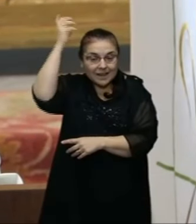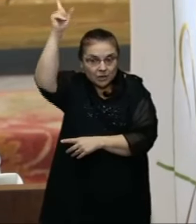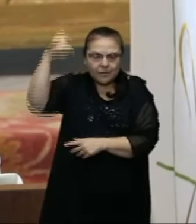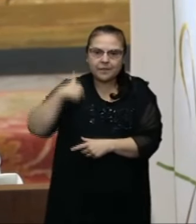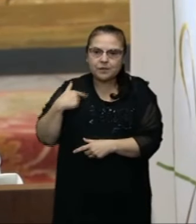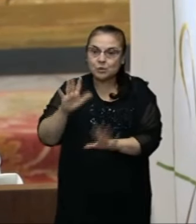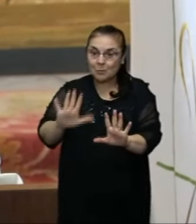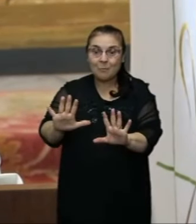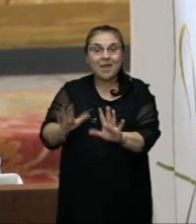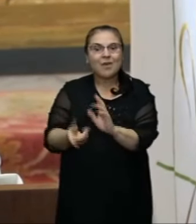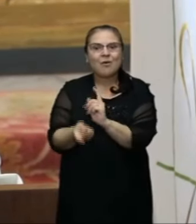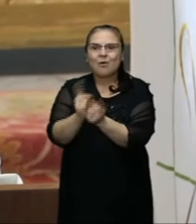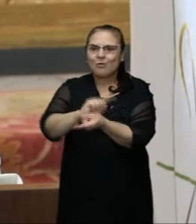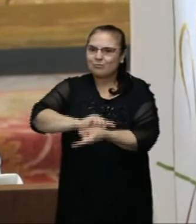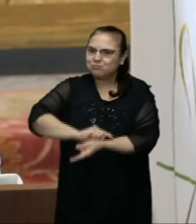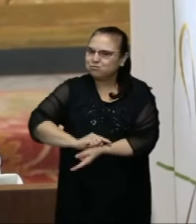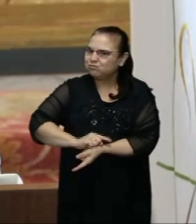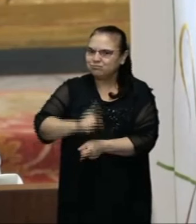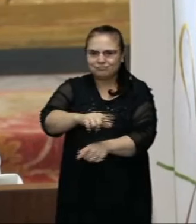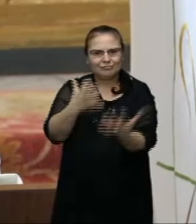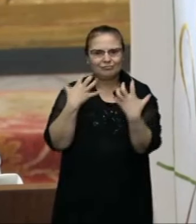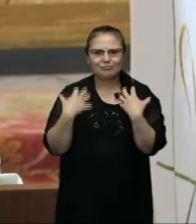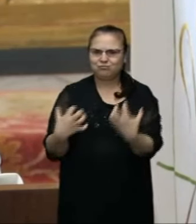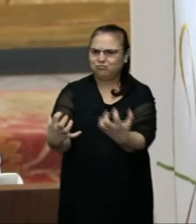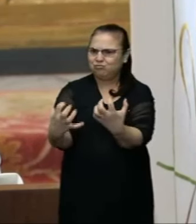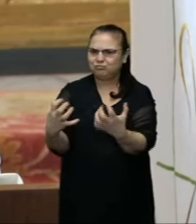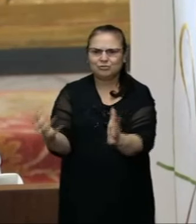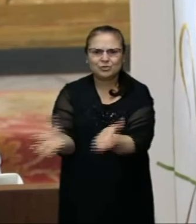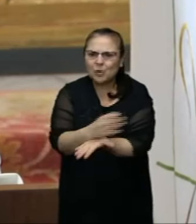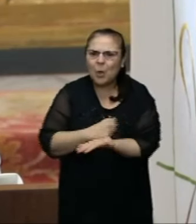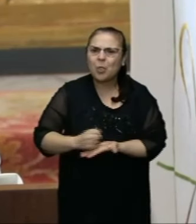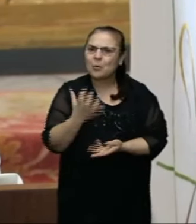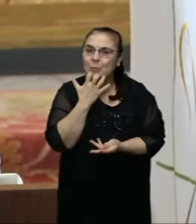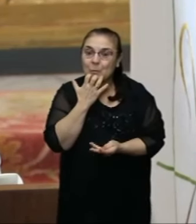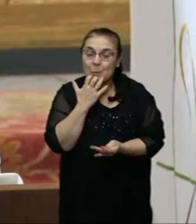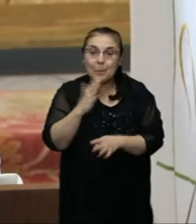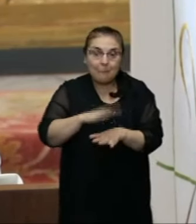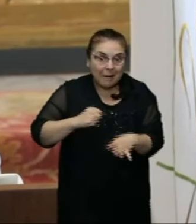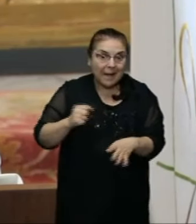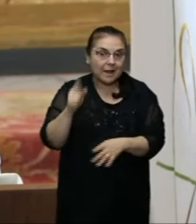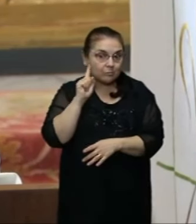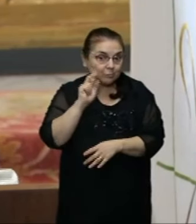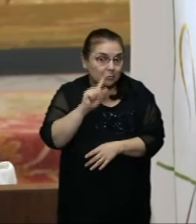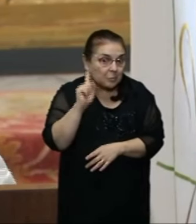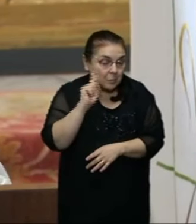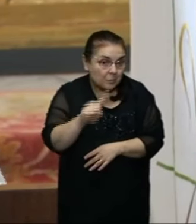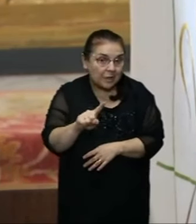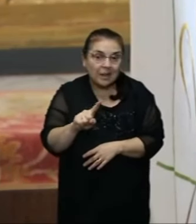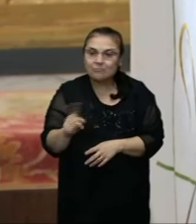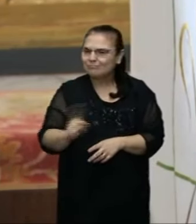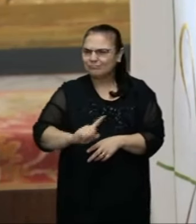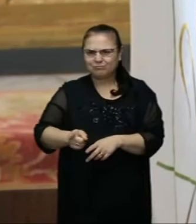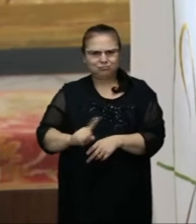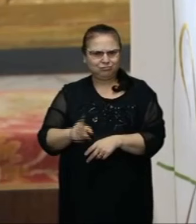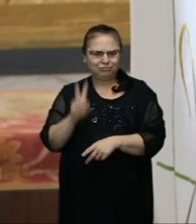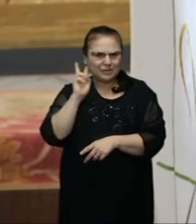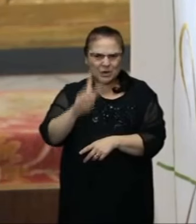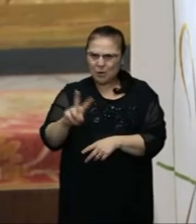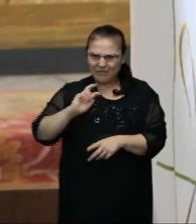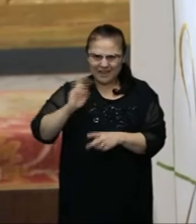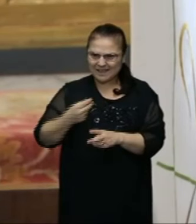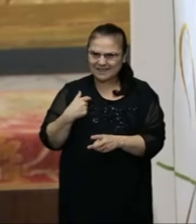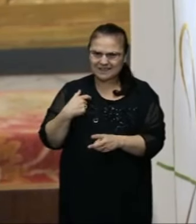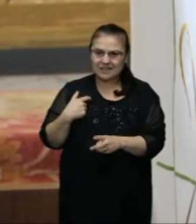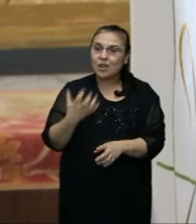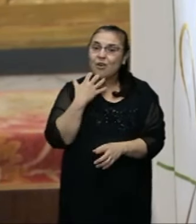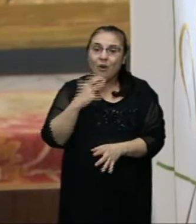En cambio, a los de fuera todo se les presenta en parábolas, para que por más que miren no vean, por más que oigan no entiendan,